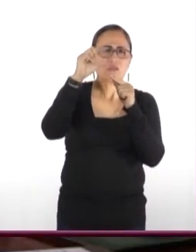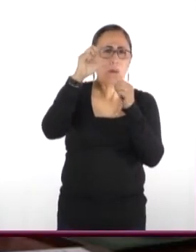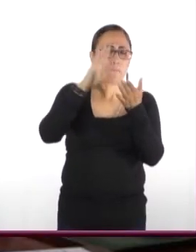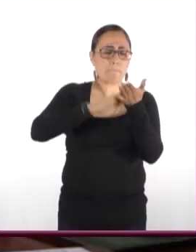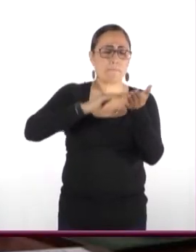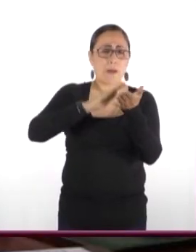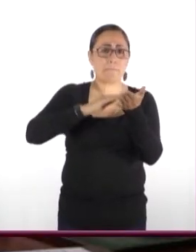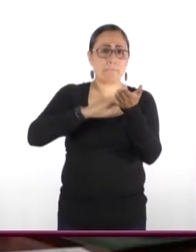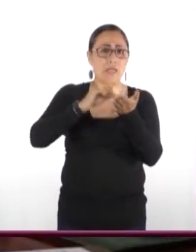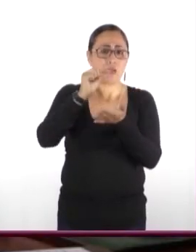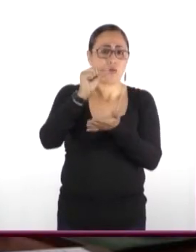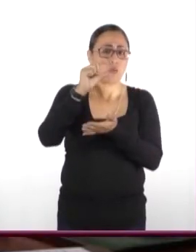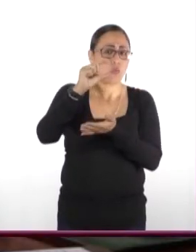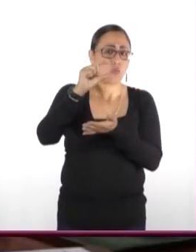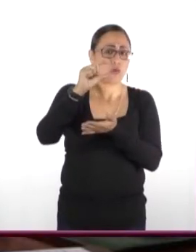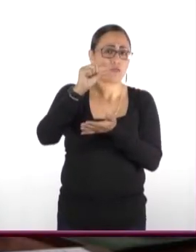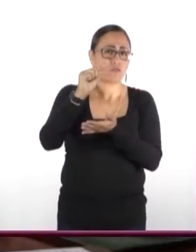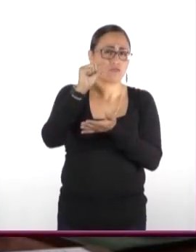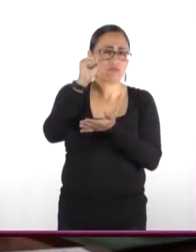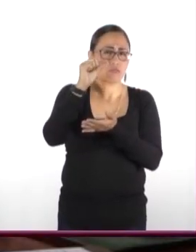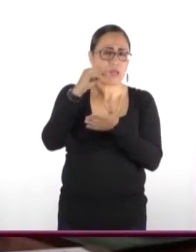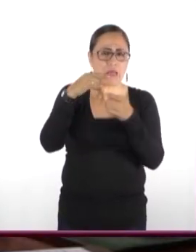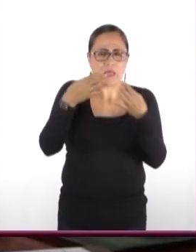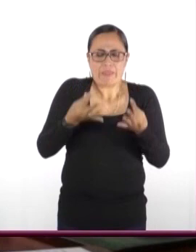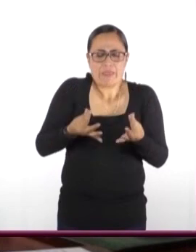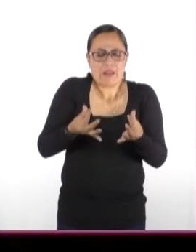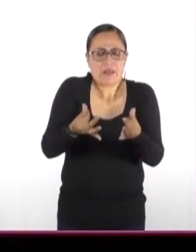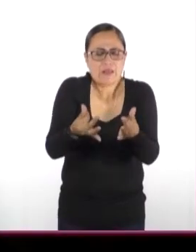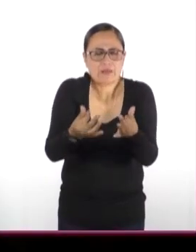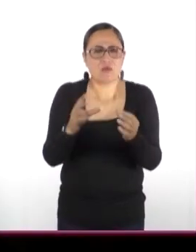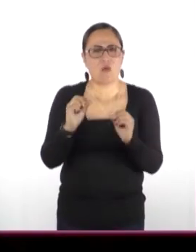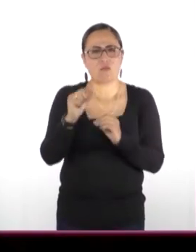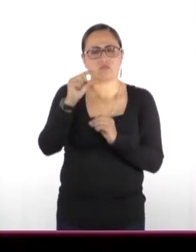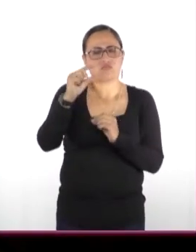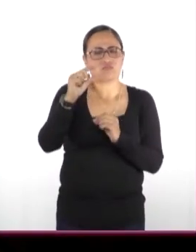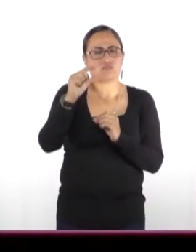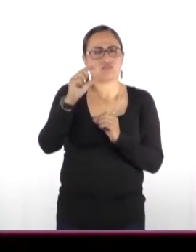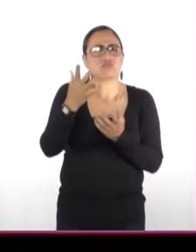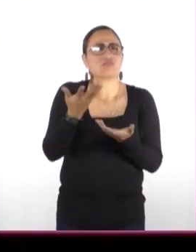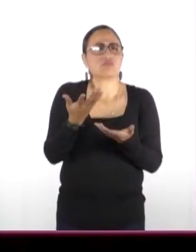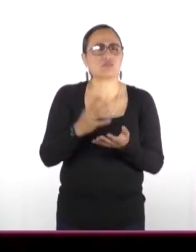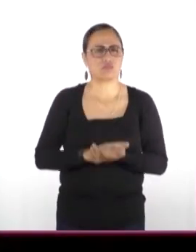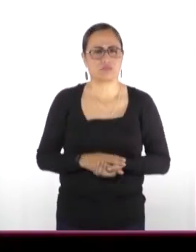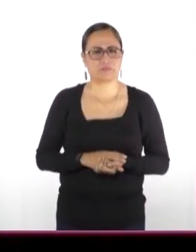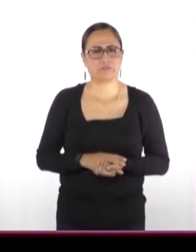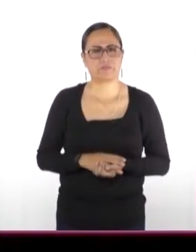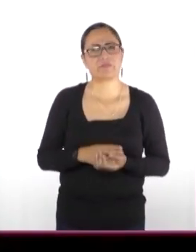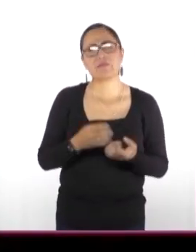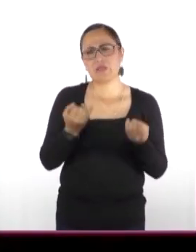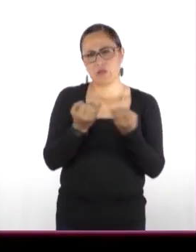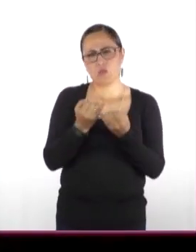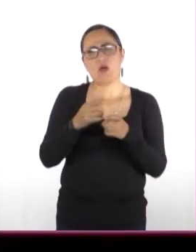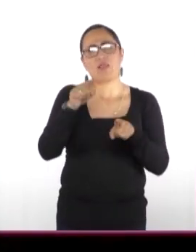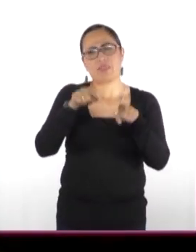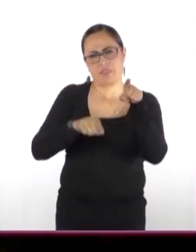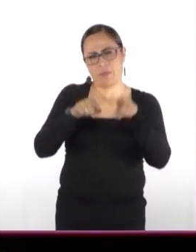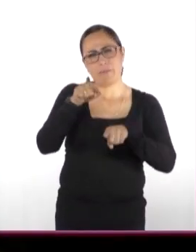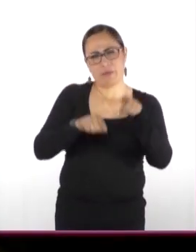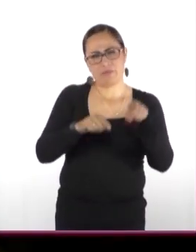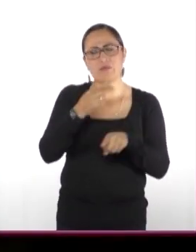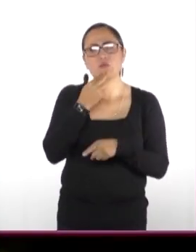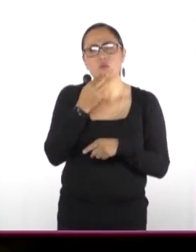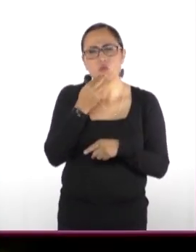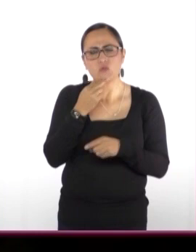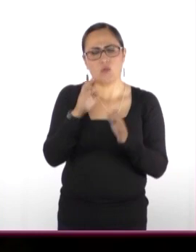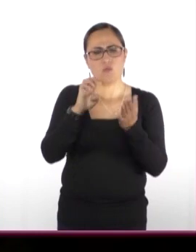al grueso del papel. Ok, el grueso del papel depende te decía, de la